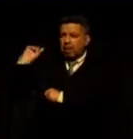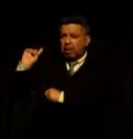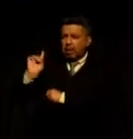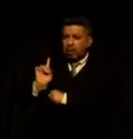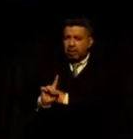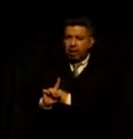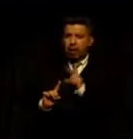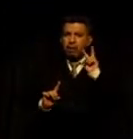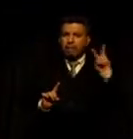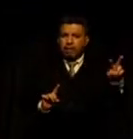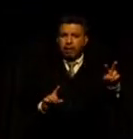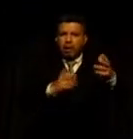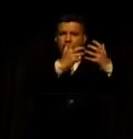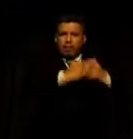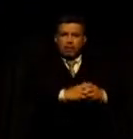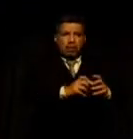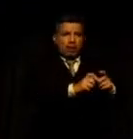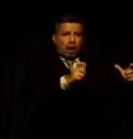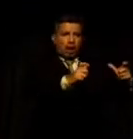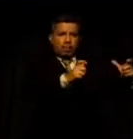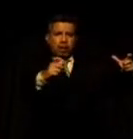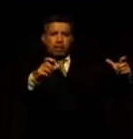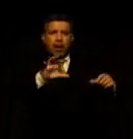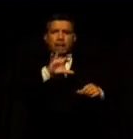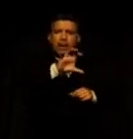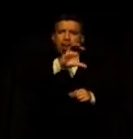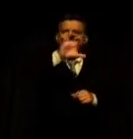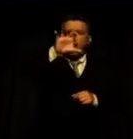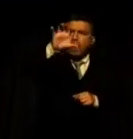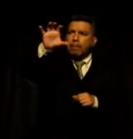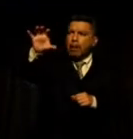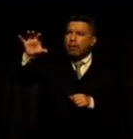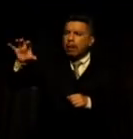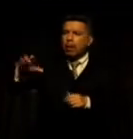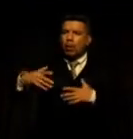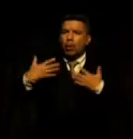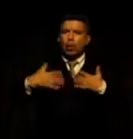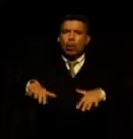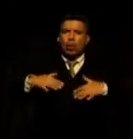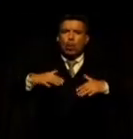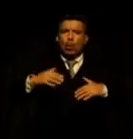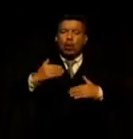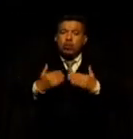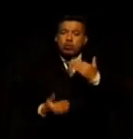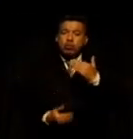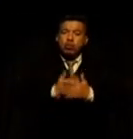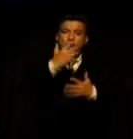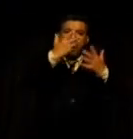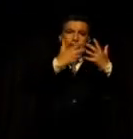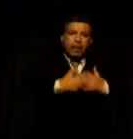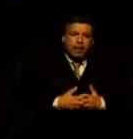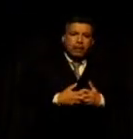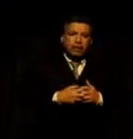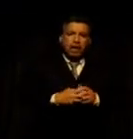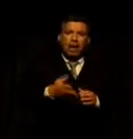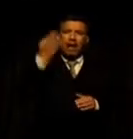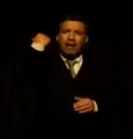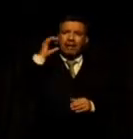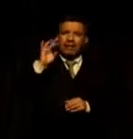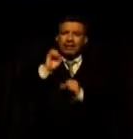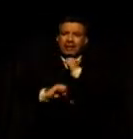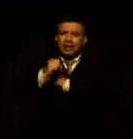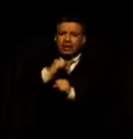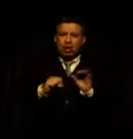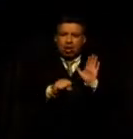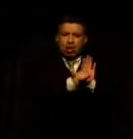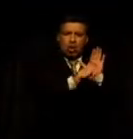empresas más grande en cada industria en cada país ya son nuevas empresas nuevos logos que no existían hace 15